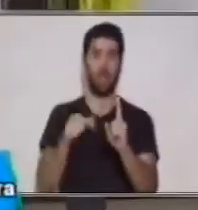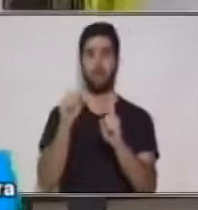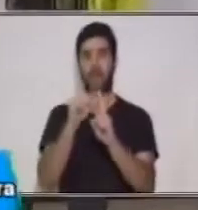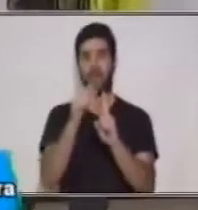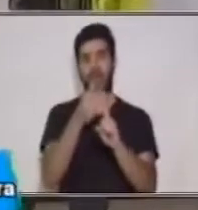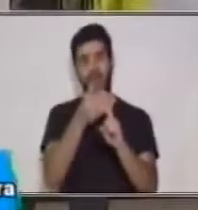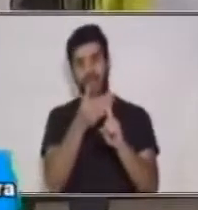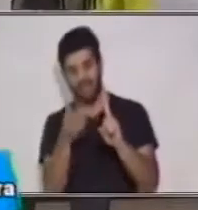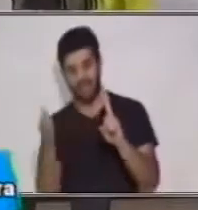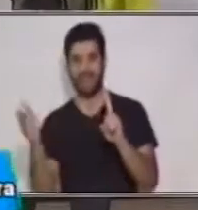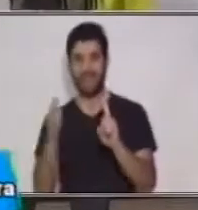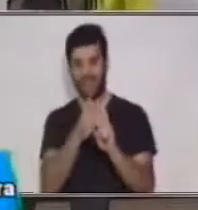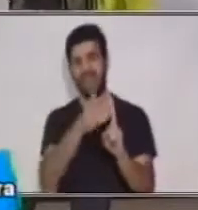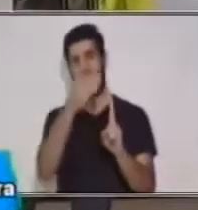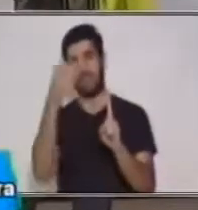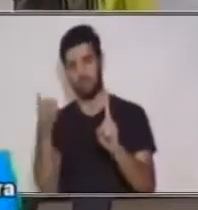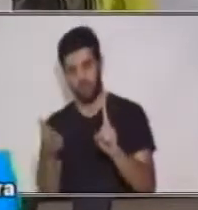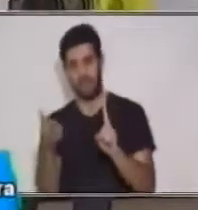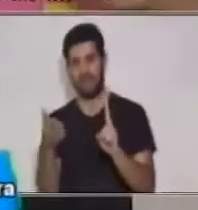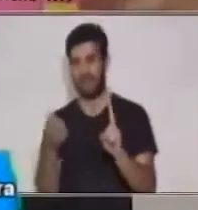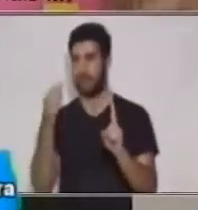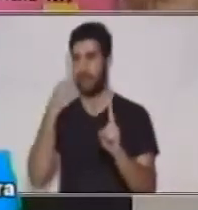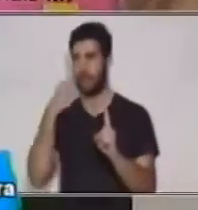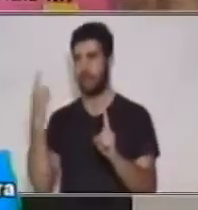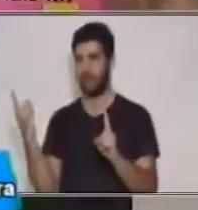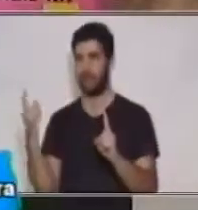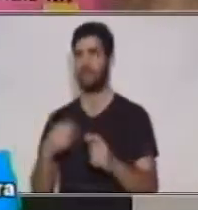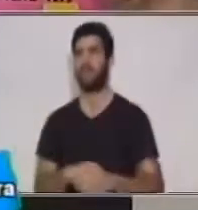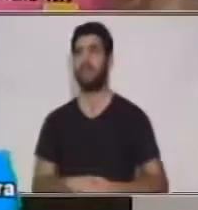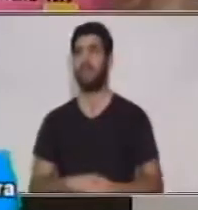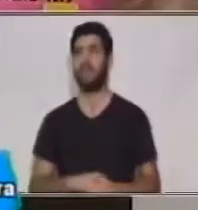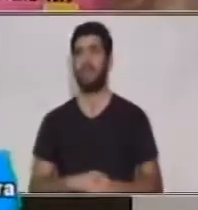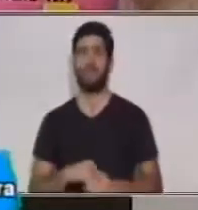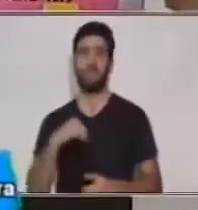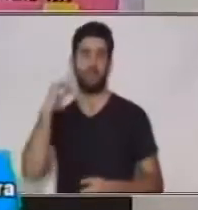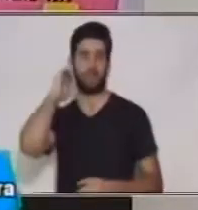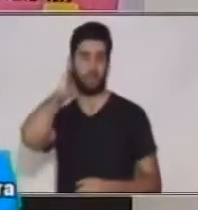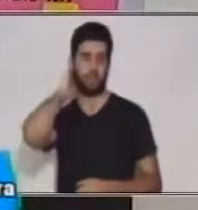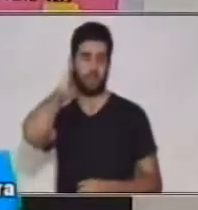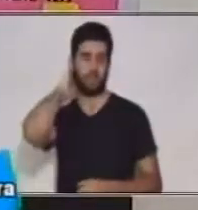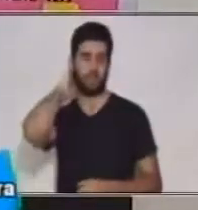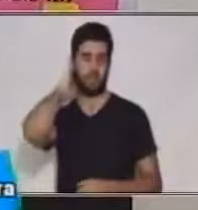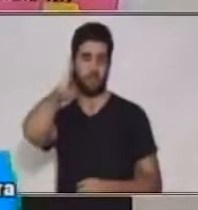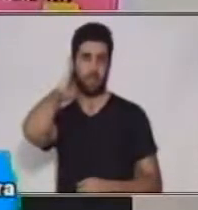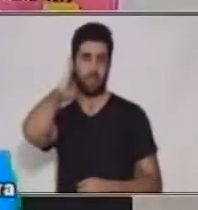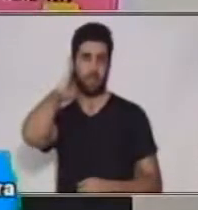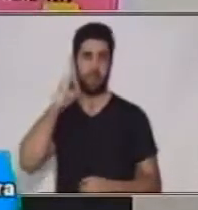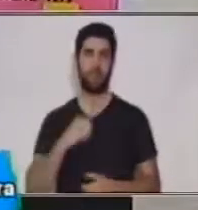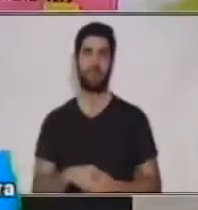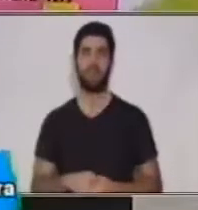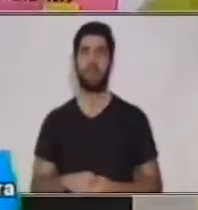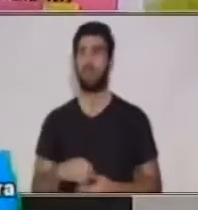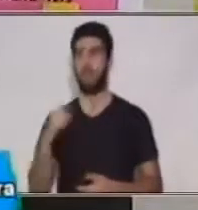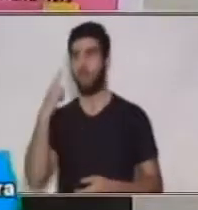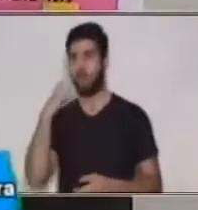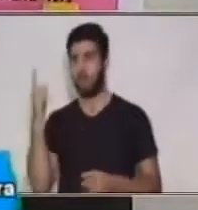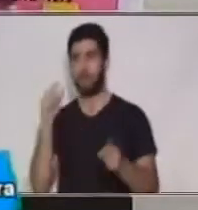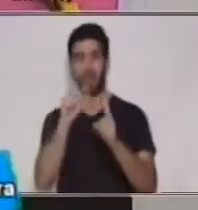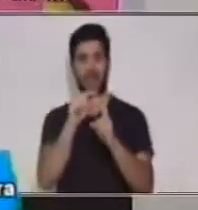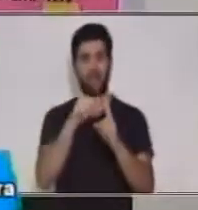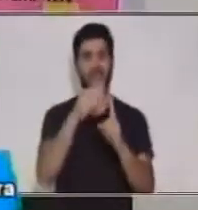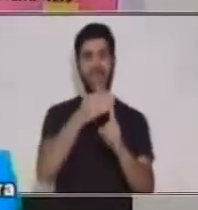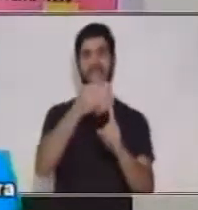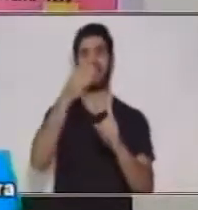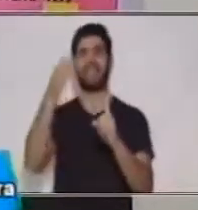ahora los sufijos van después del lexema. Va a ir después. Aquí antes y